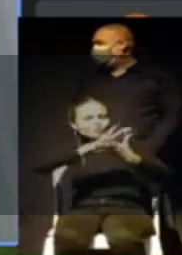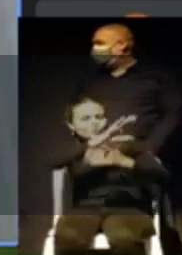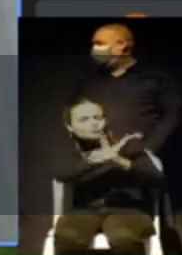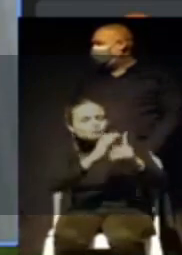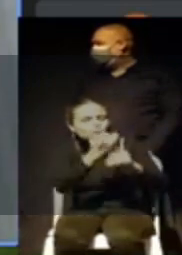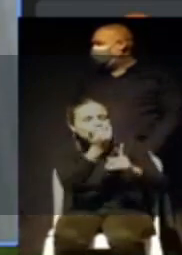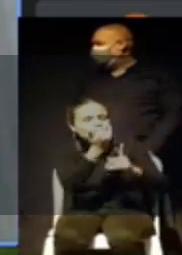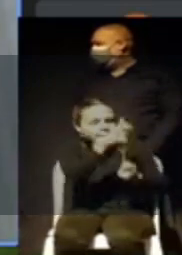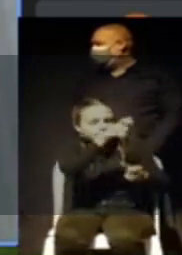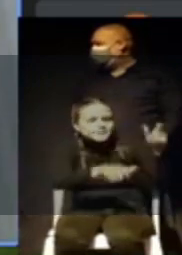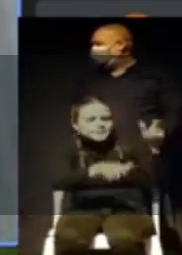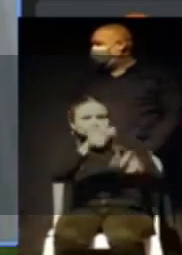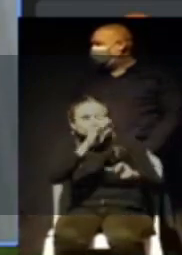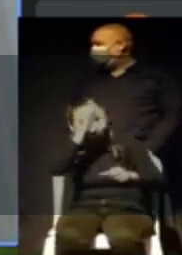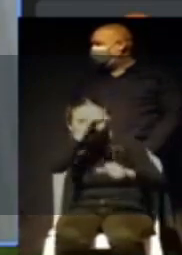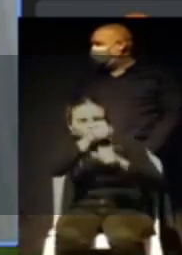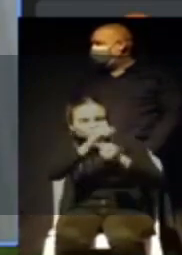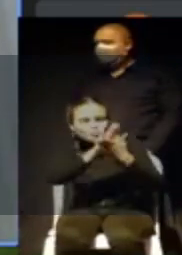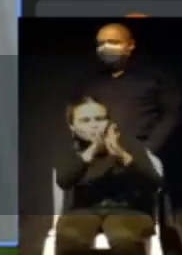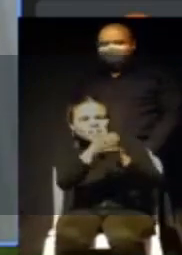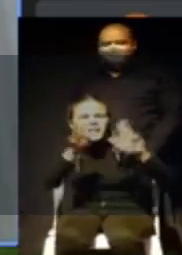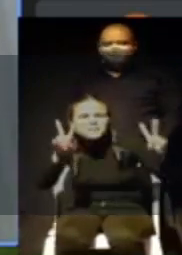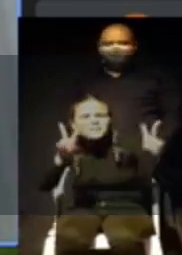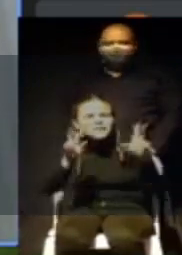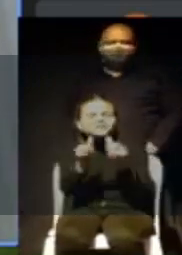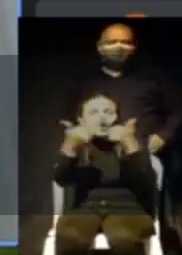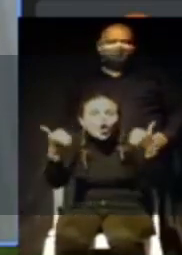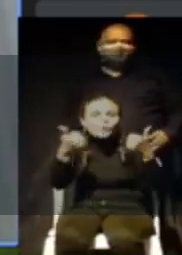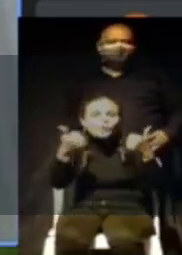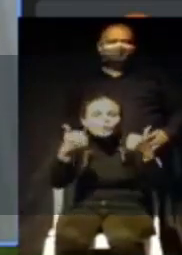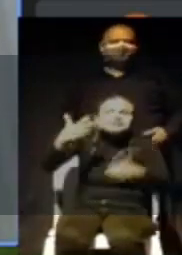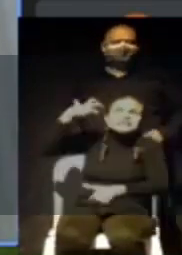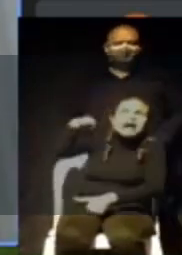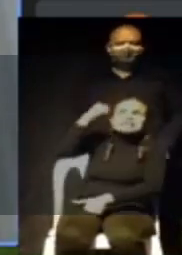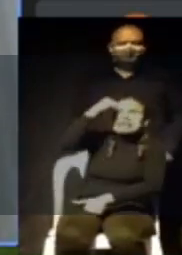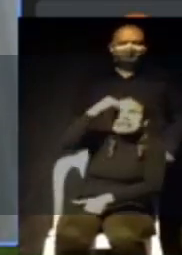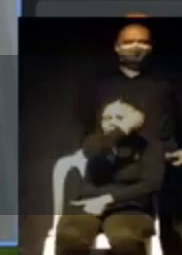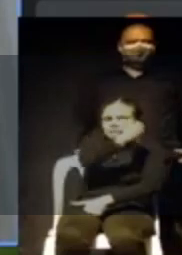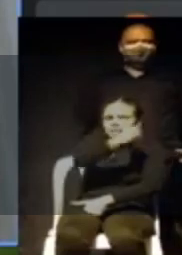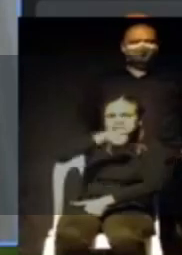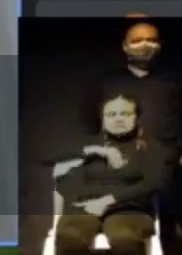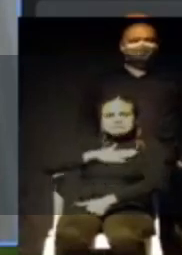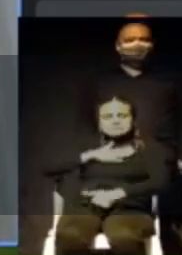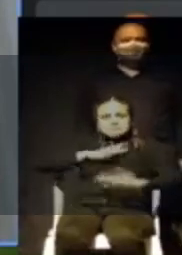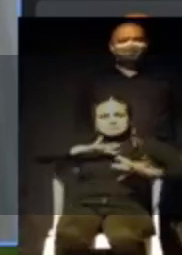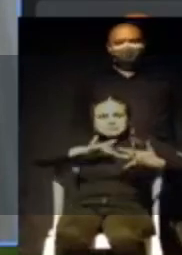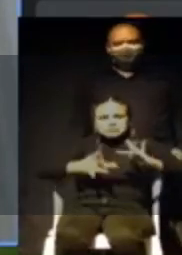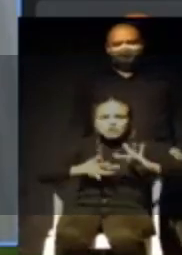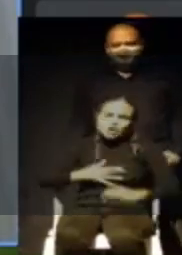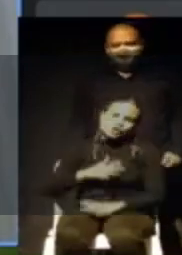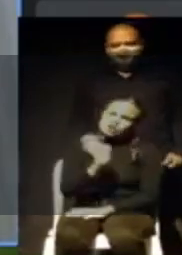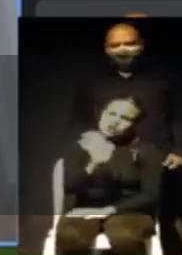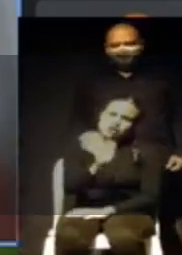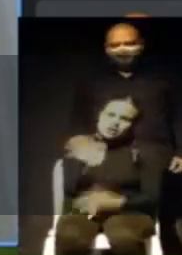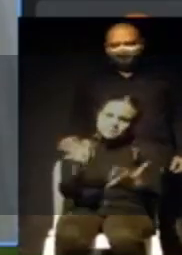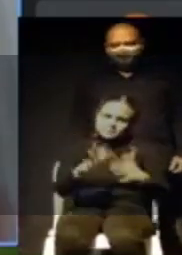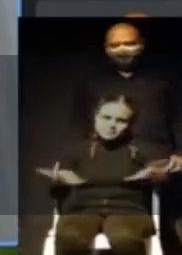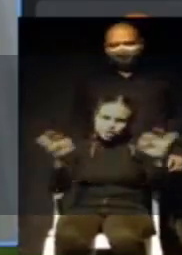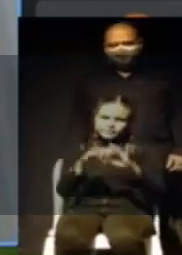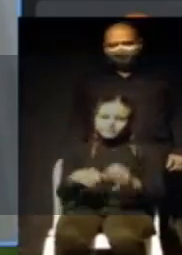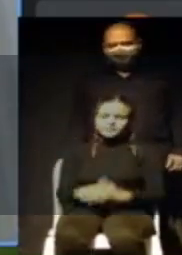una cultura de paz, si queremos llamarlo de esta manera. En ese segundo, digamos,